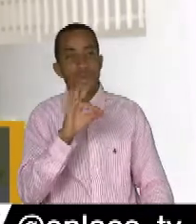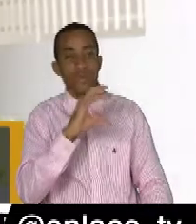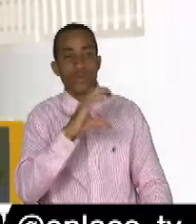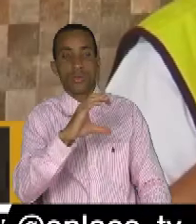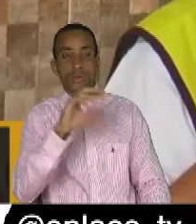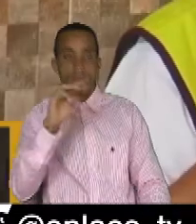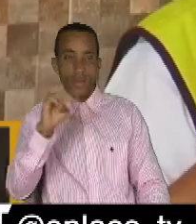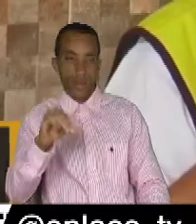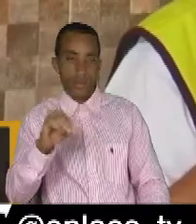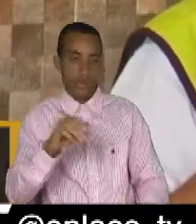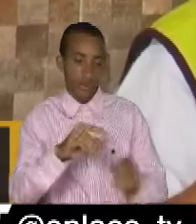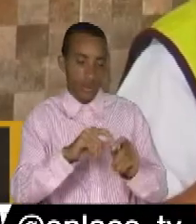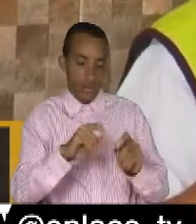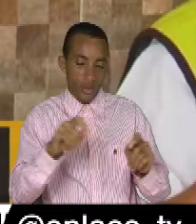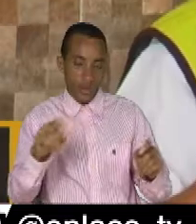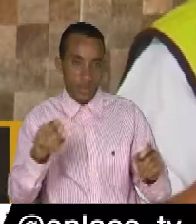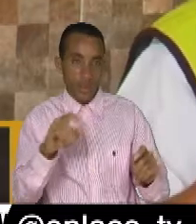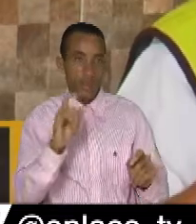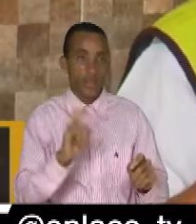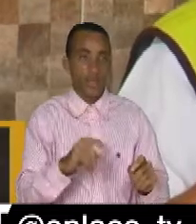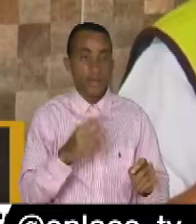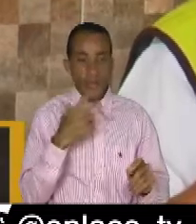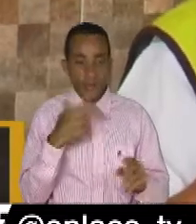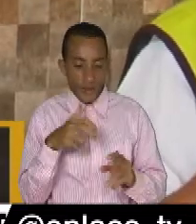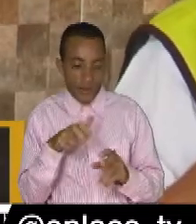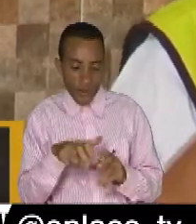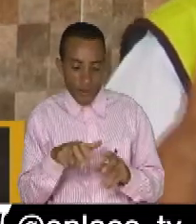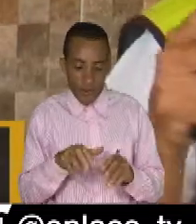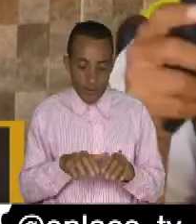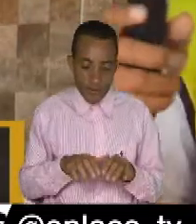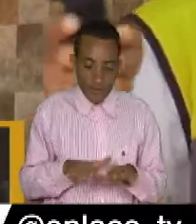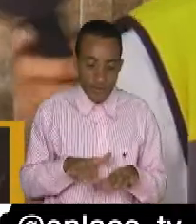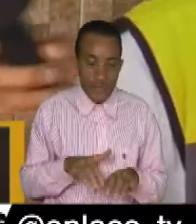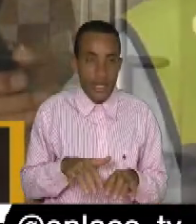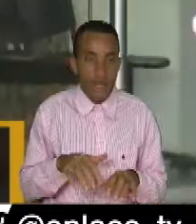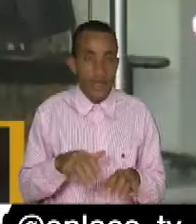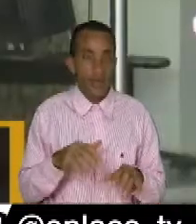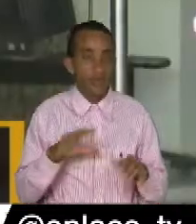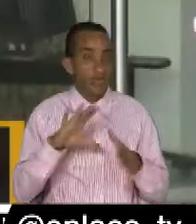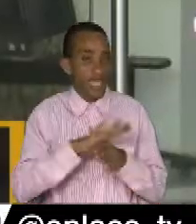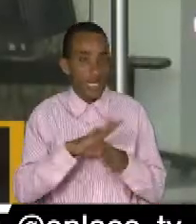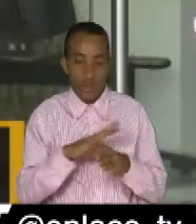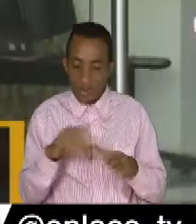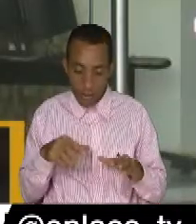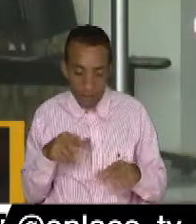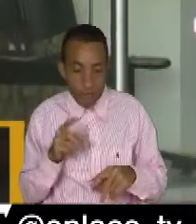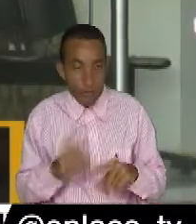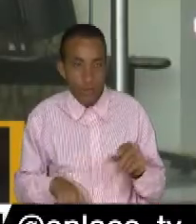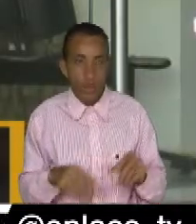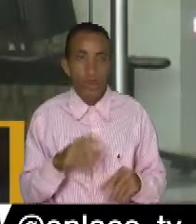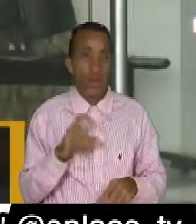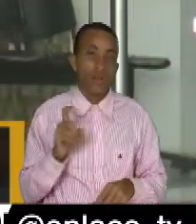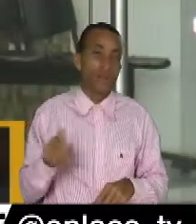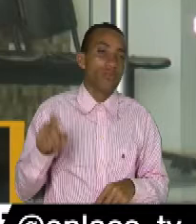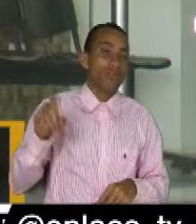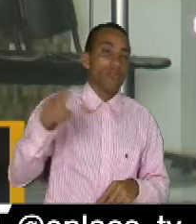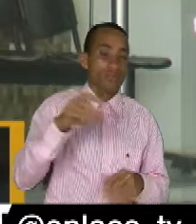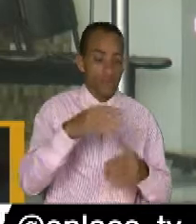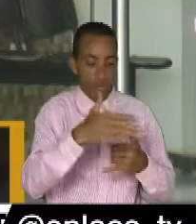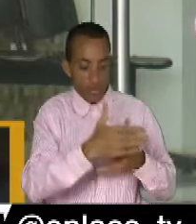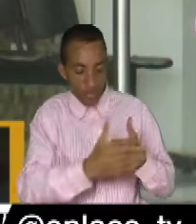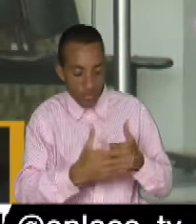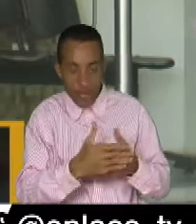Debe viajar incómodamente en cualquier vehículo, pues sus largas piernas le impiden acomodarse. Hoy recorre todo el departamento para pedir ayuda y hacer